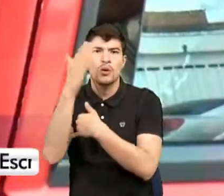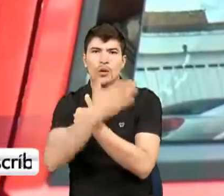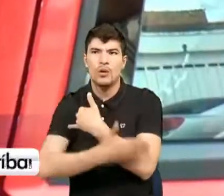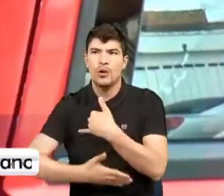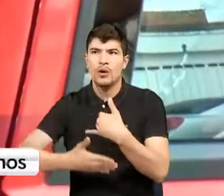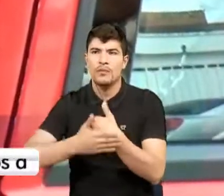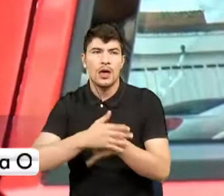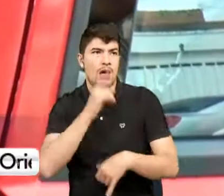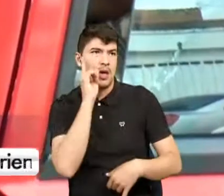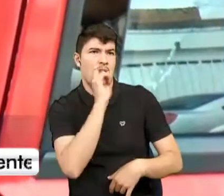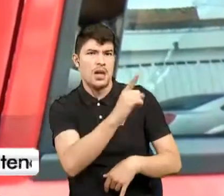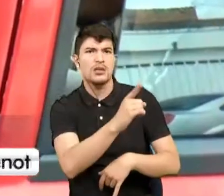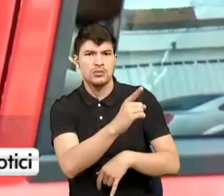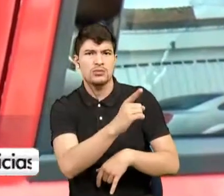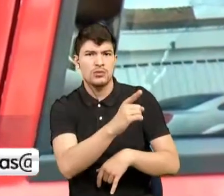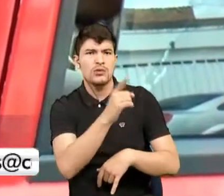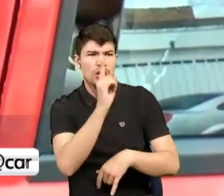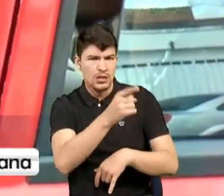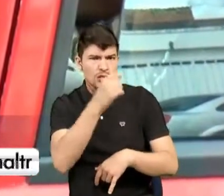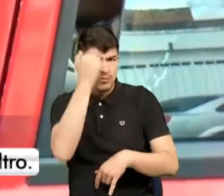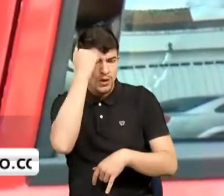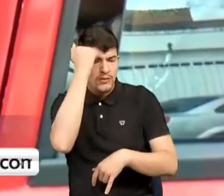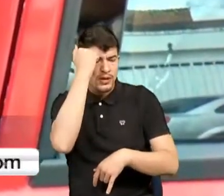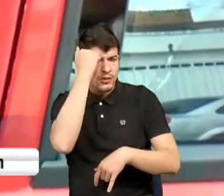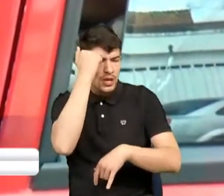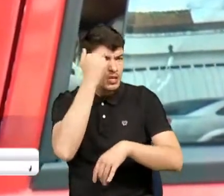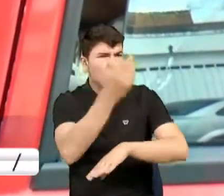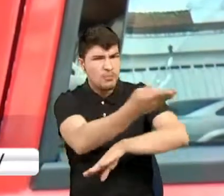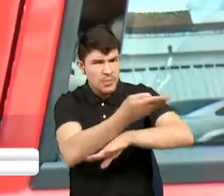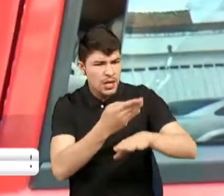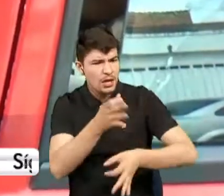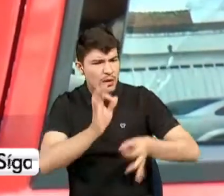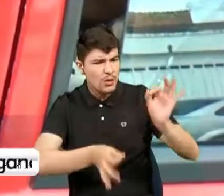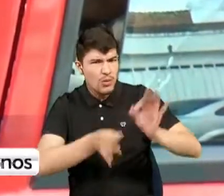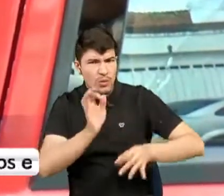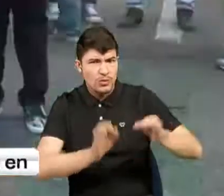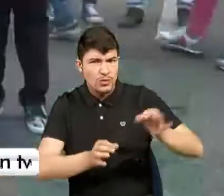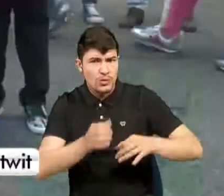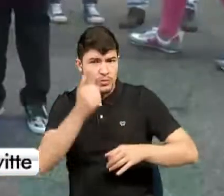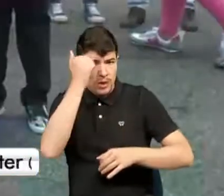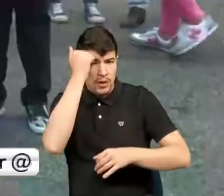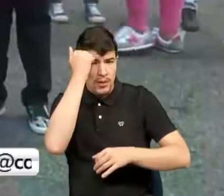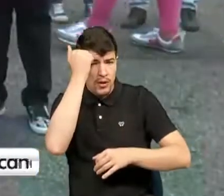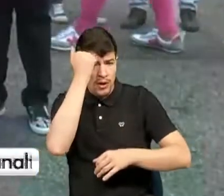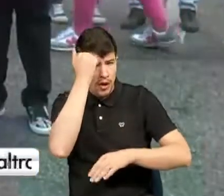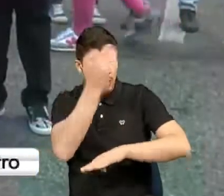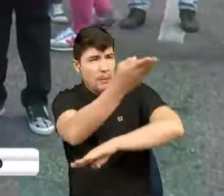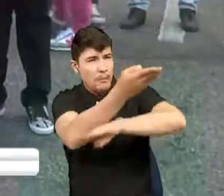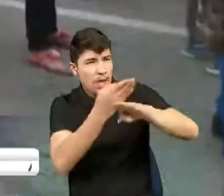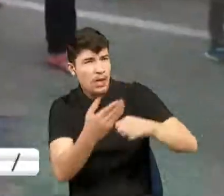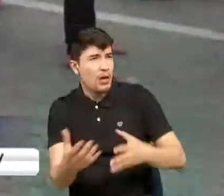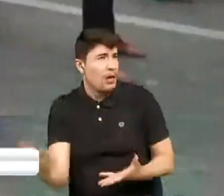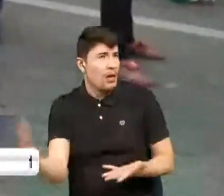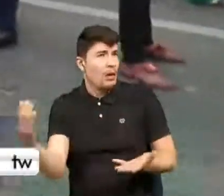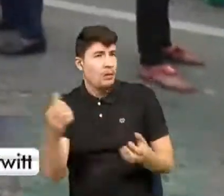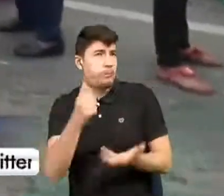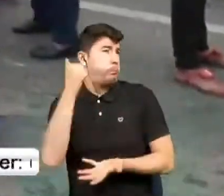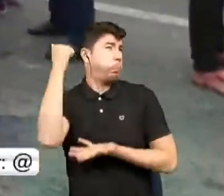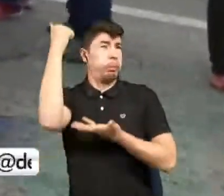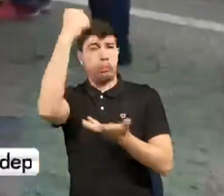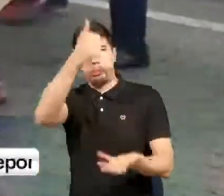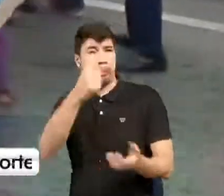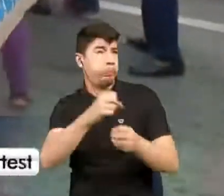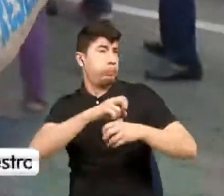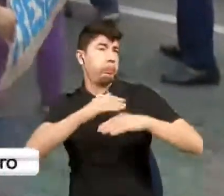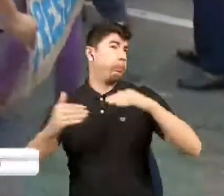están reclamando lo justo, no están reclamando fuera de lo que no está en el alcance de ellos. Pienso